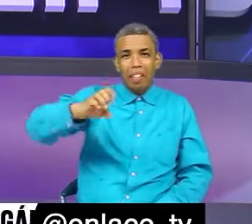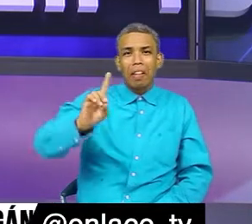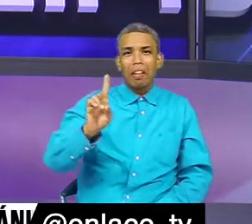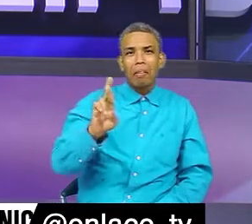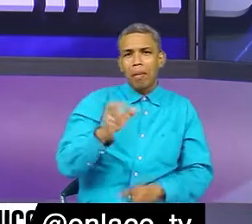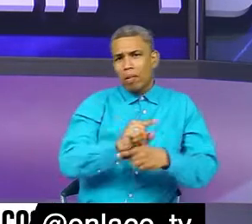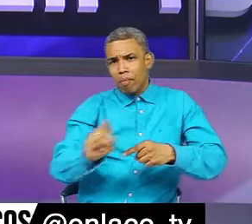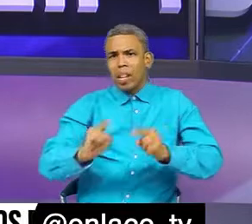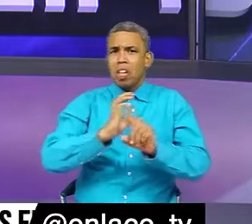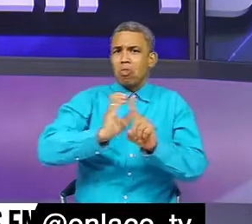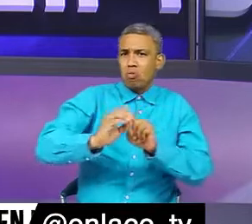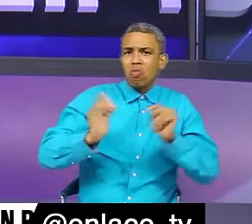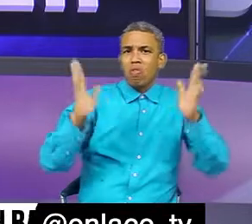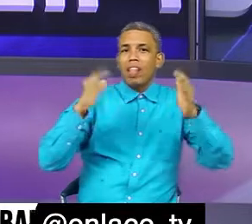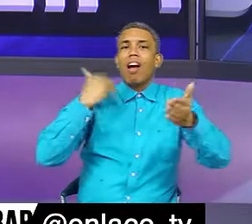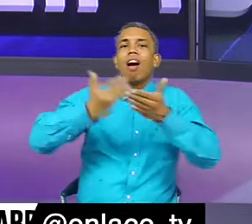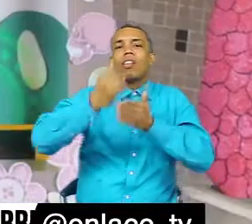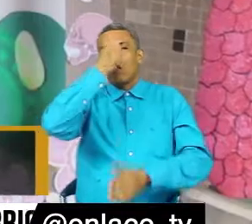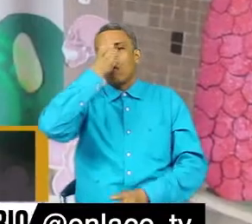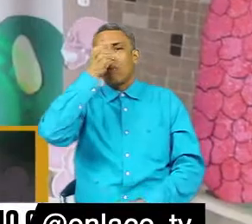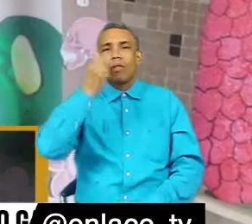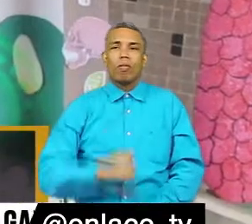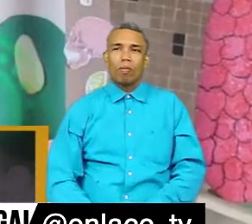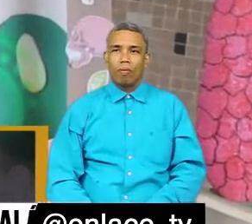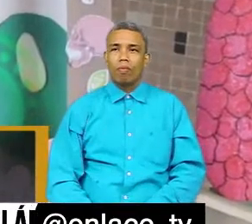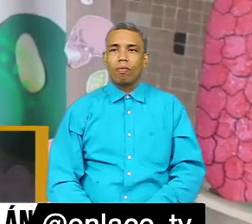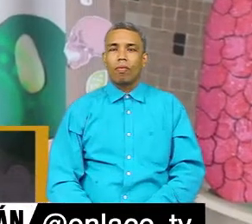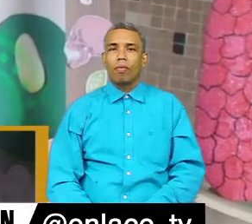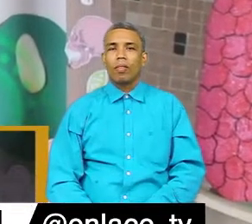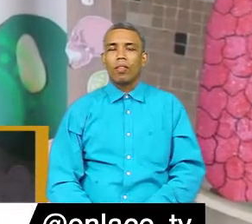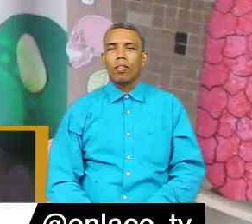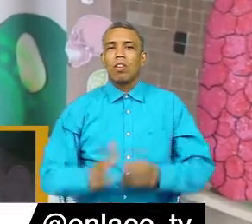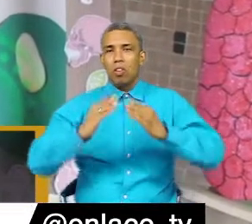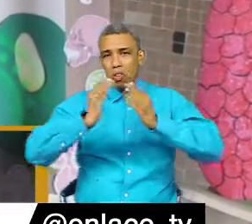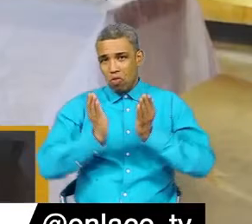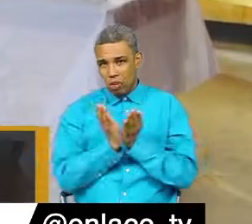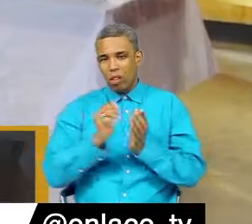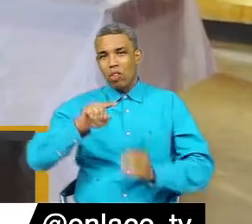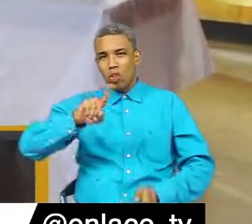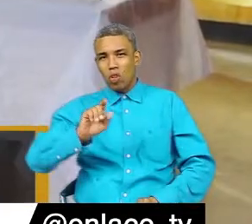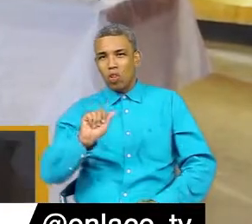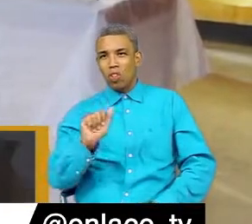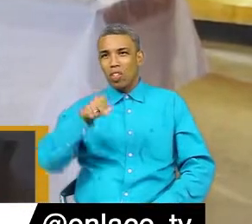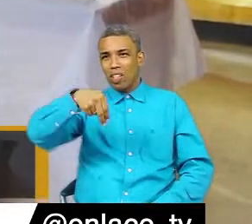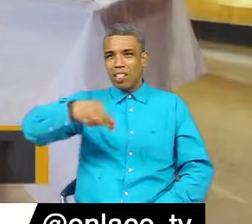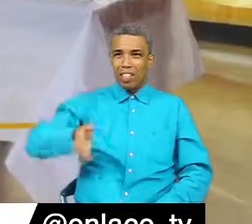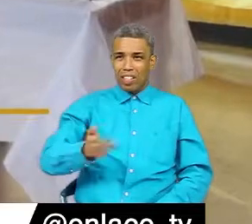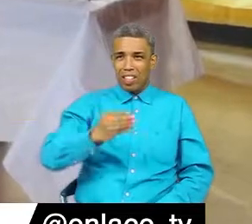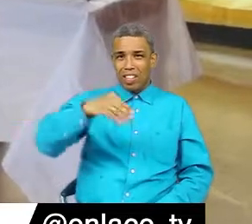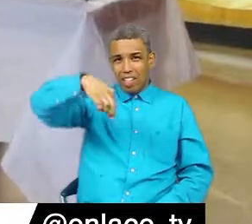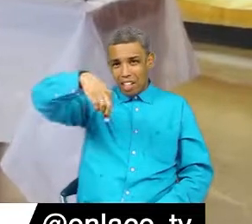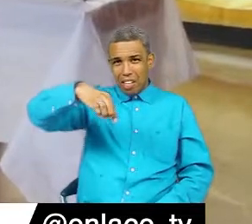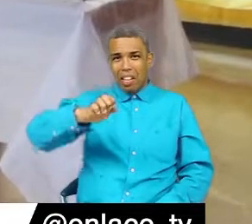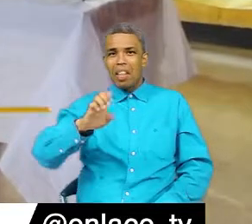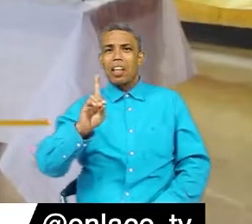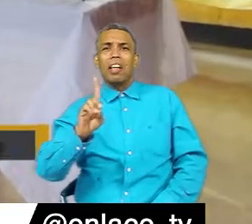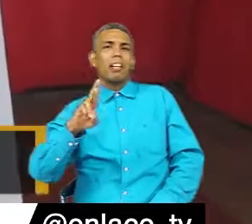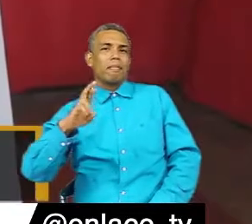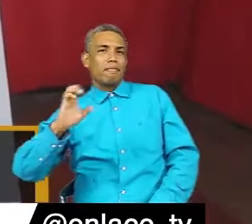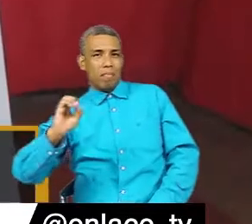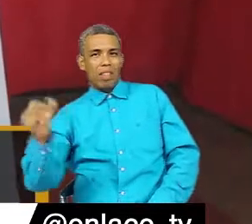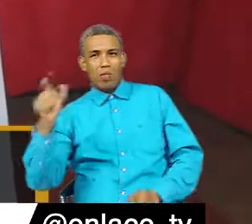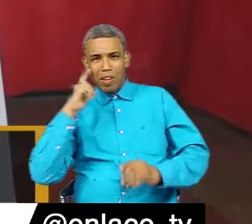un grandioso bingo bazar. Semana Claveriana es la que tiene lugar en el Seminario San Pedro Claver de Barranca Bermeja. Distintas son las actividades que se